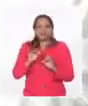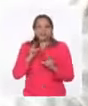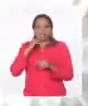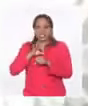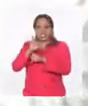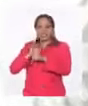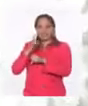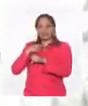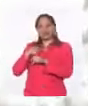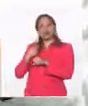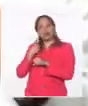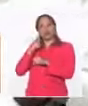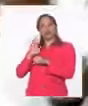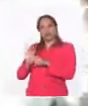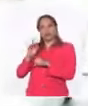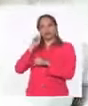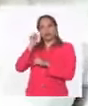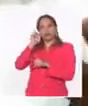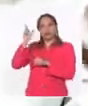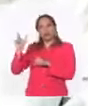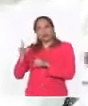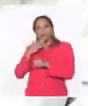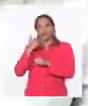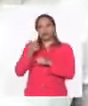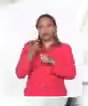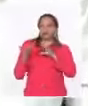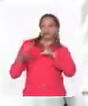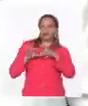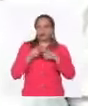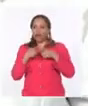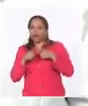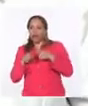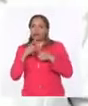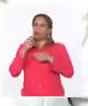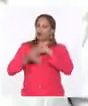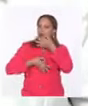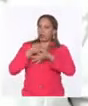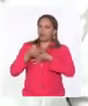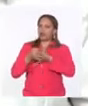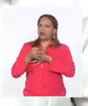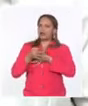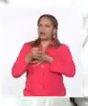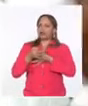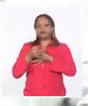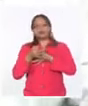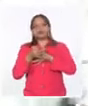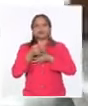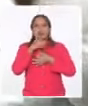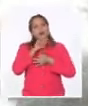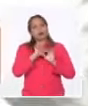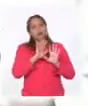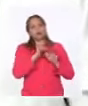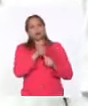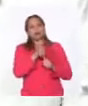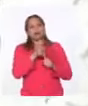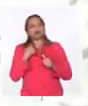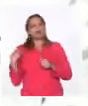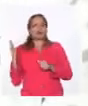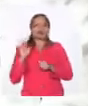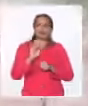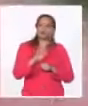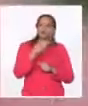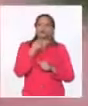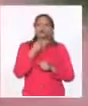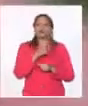con mi experiencia, miren, es mejor de otra forma, por esto y por esto y por esto. Bueno, está bien, miramos allá, jefe, mire, dice